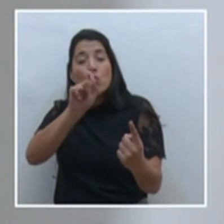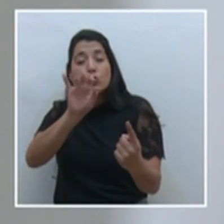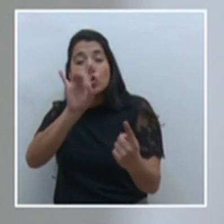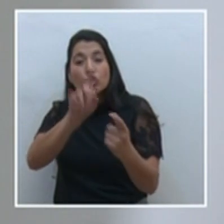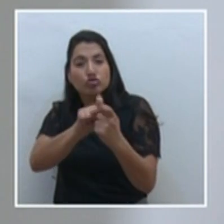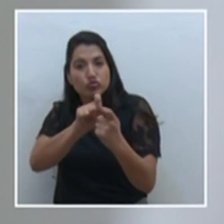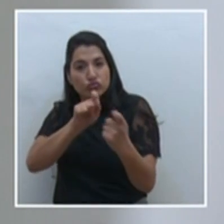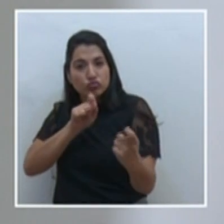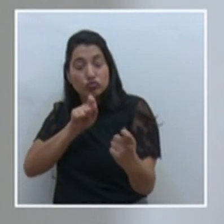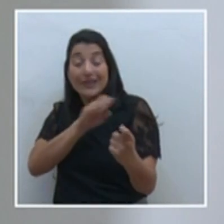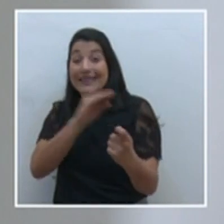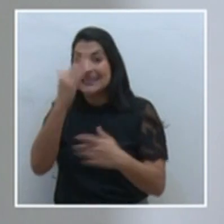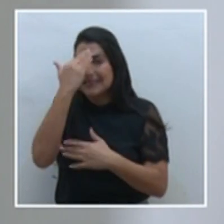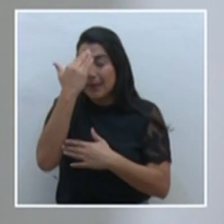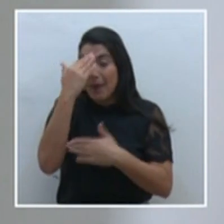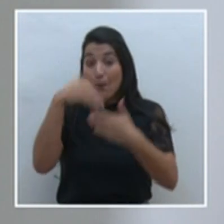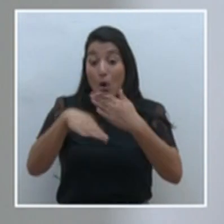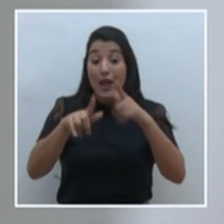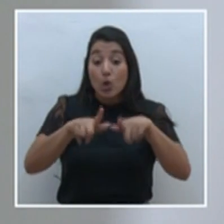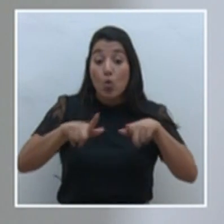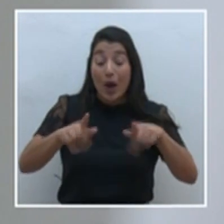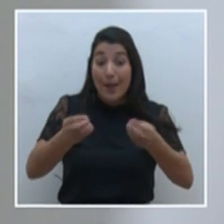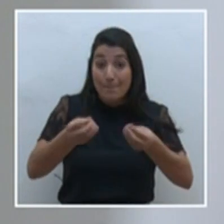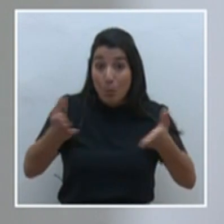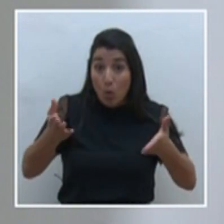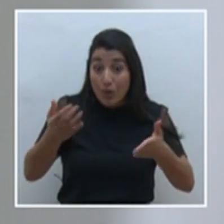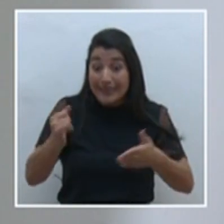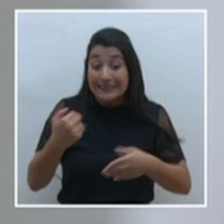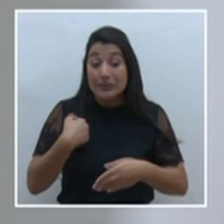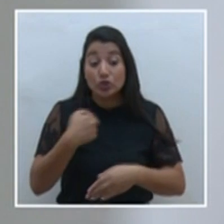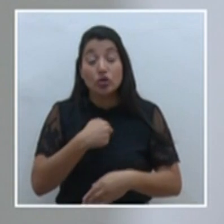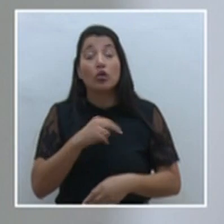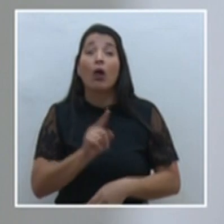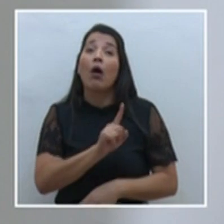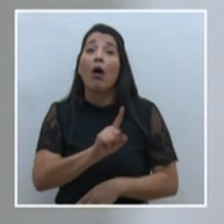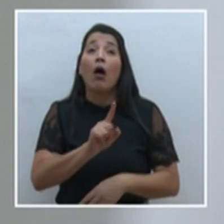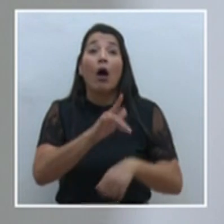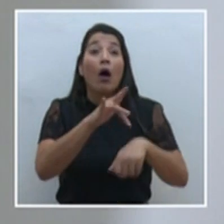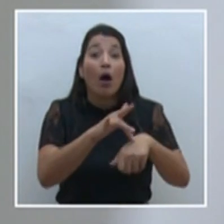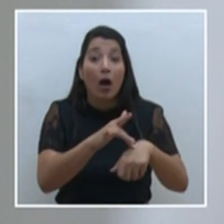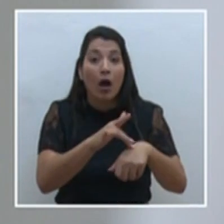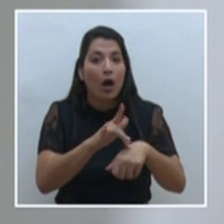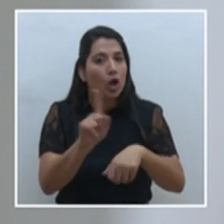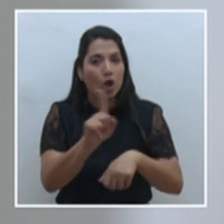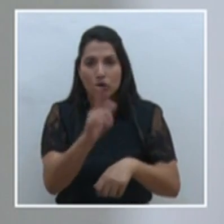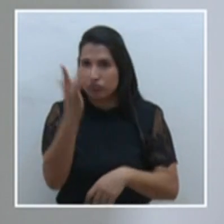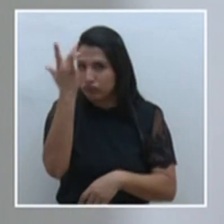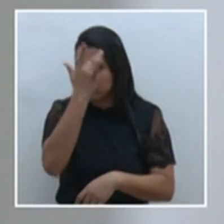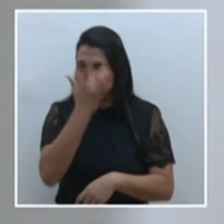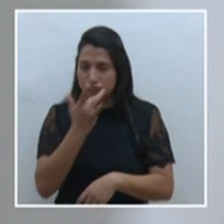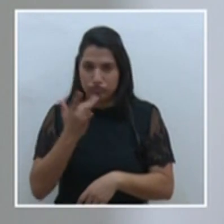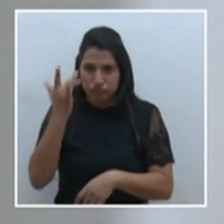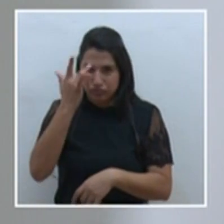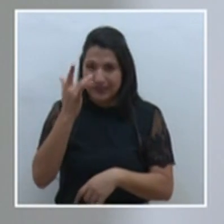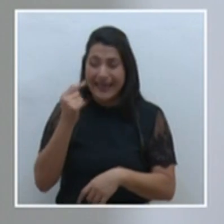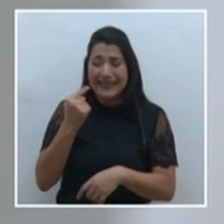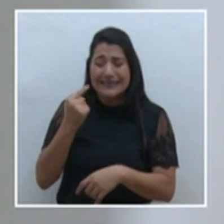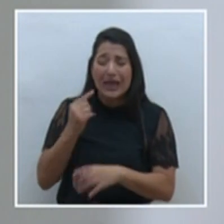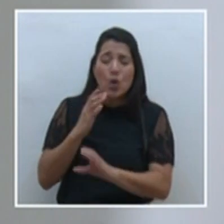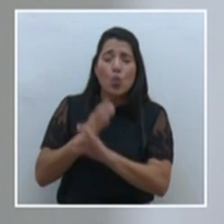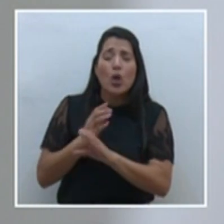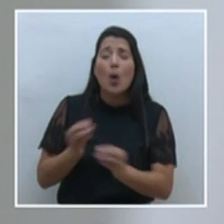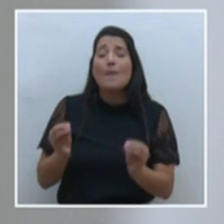sepamos que en un lugar público, si tocamos un objeto, el hecho de no tocarnos la cara, si no nos hemos lavado las manos, sigue siendo tal vez la medida